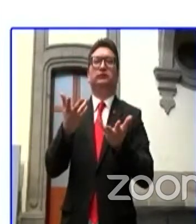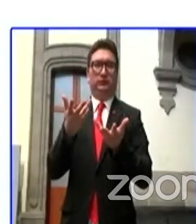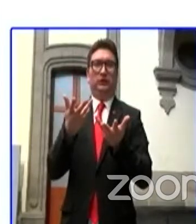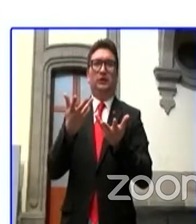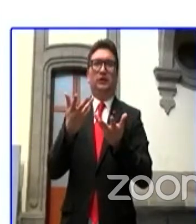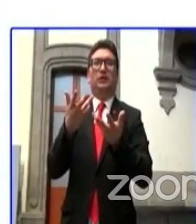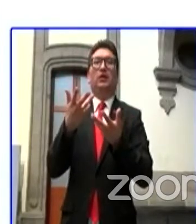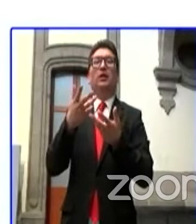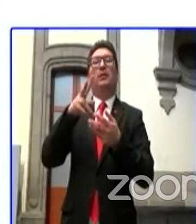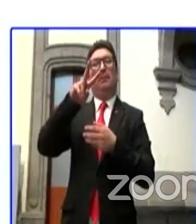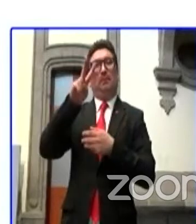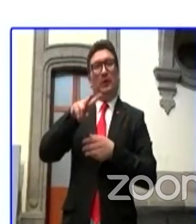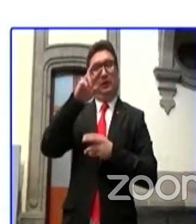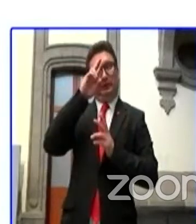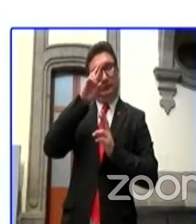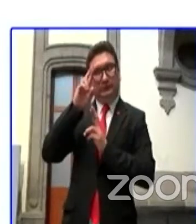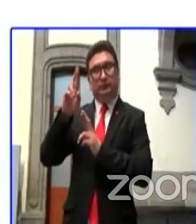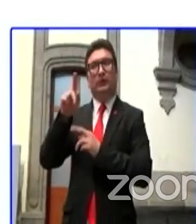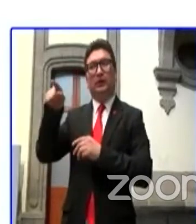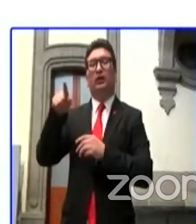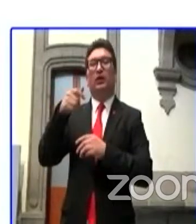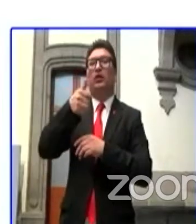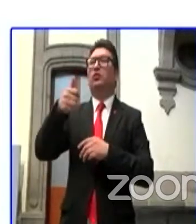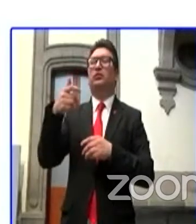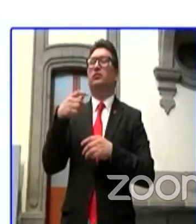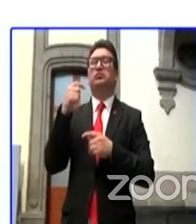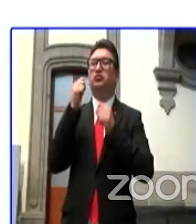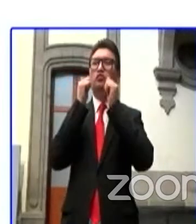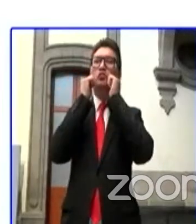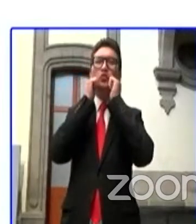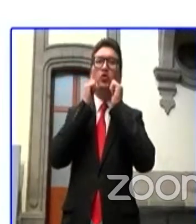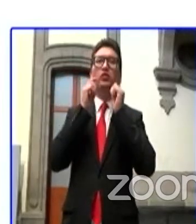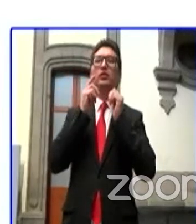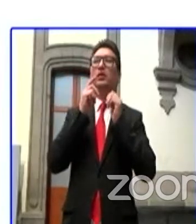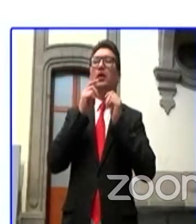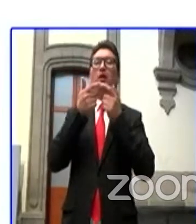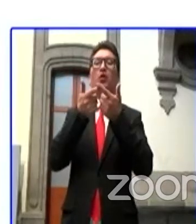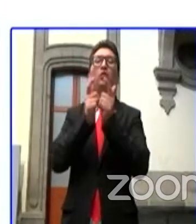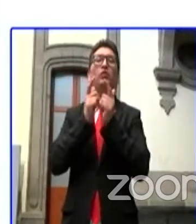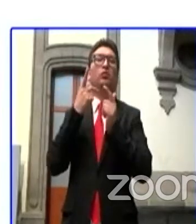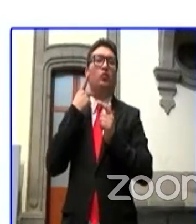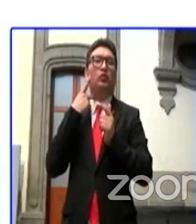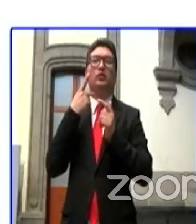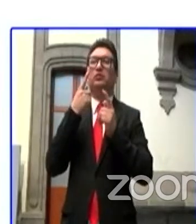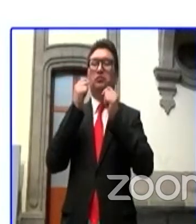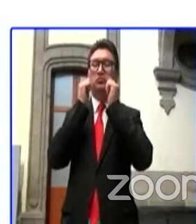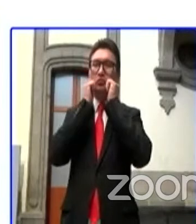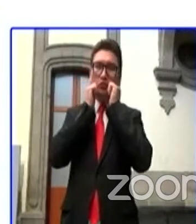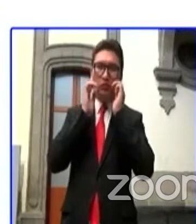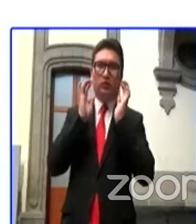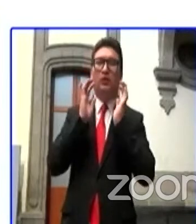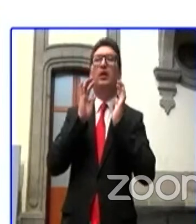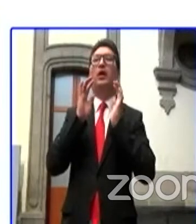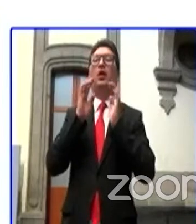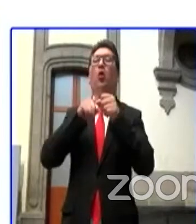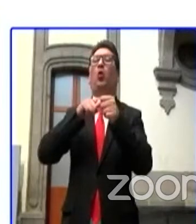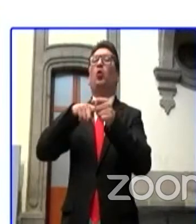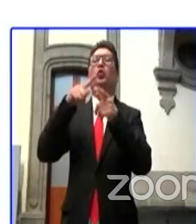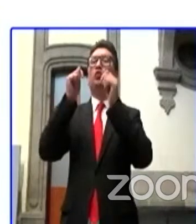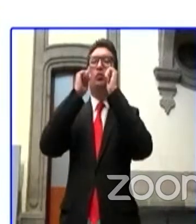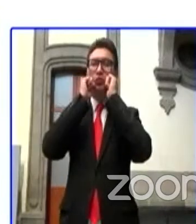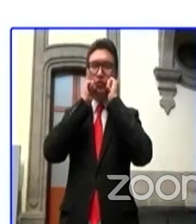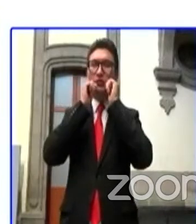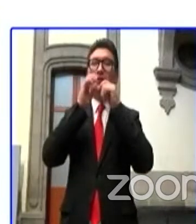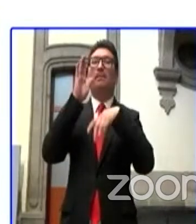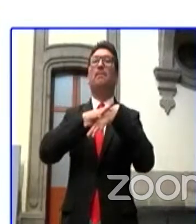muy respetuoso con el comentario, es que no importa el color de los partidos. Lo importante es generar